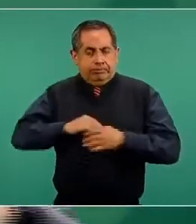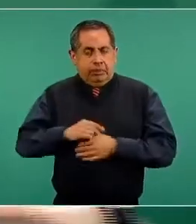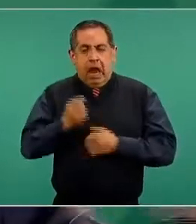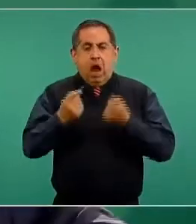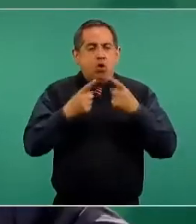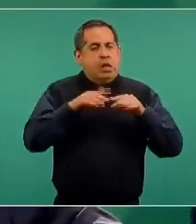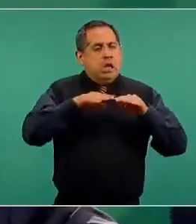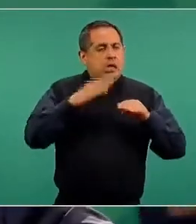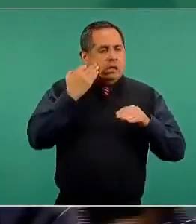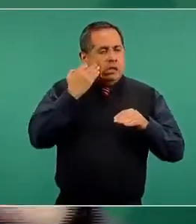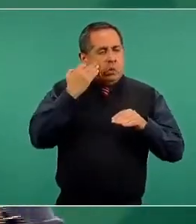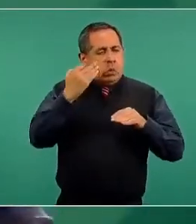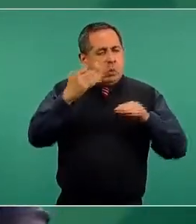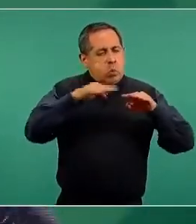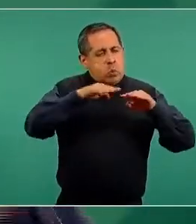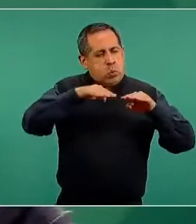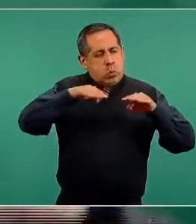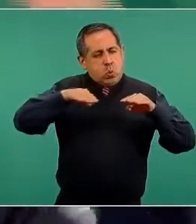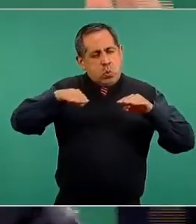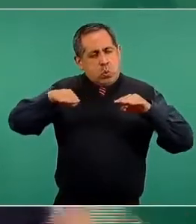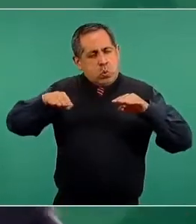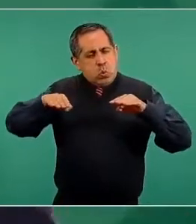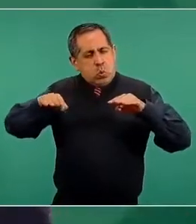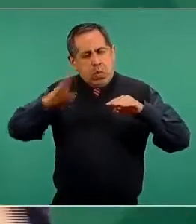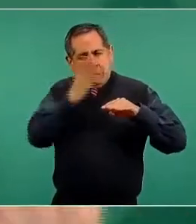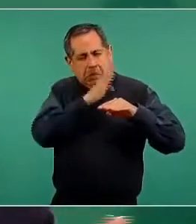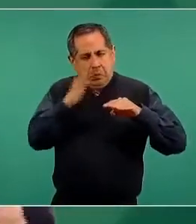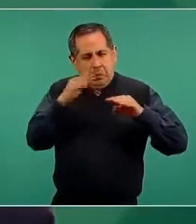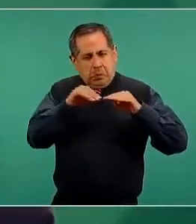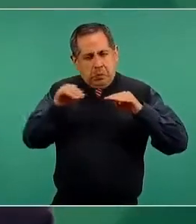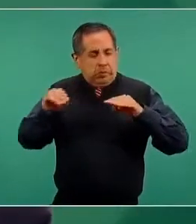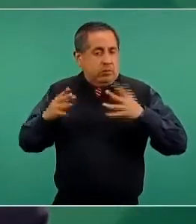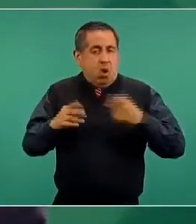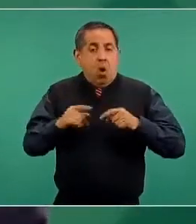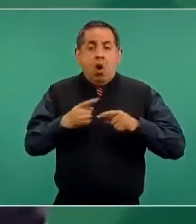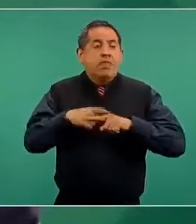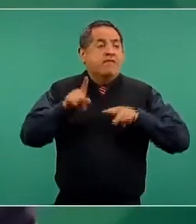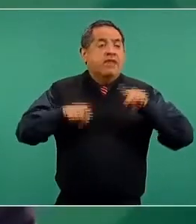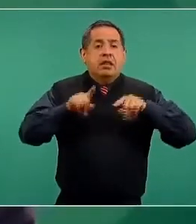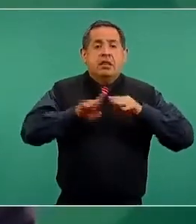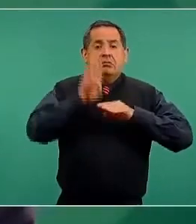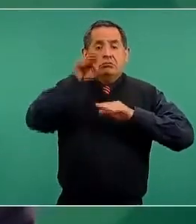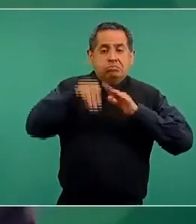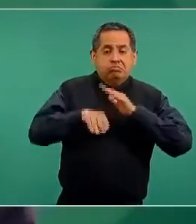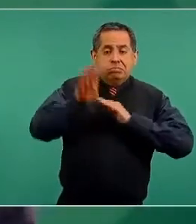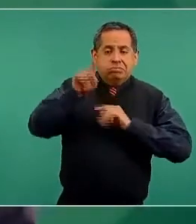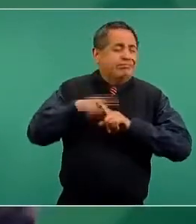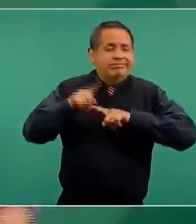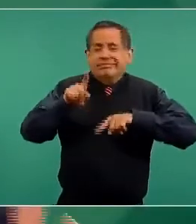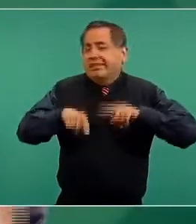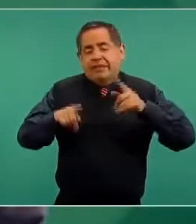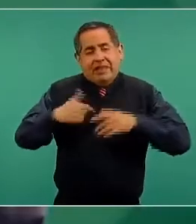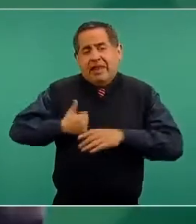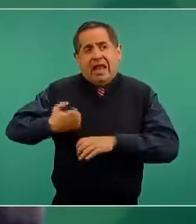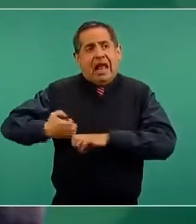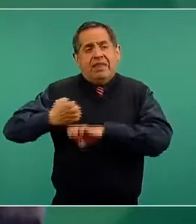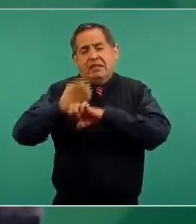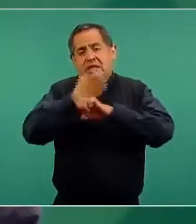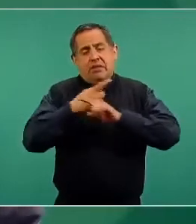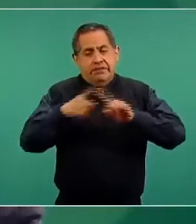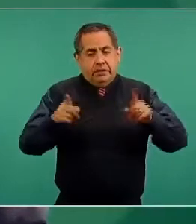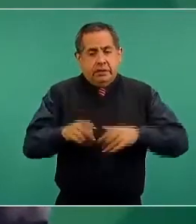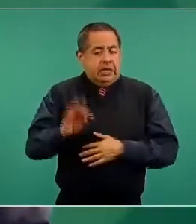una prolongada meseta y hay unos que han tenido subidas y bajadas, cada uno tiene un patrón de ocurrencia diferente. Entonces, en un momento dado,